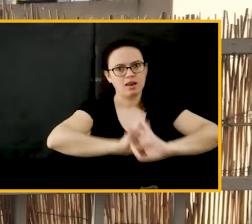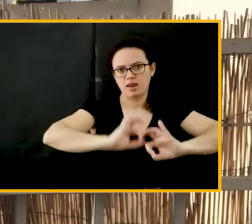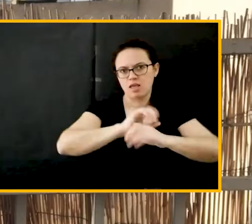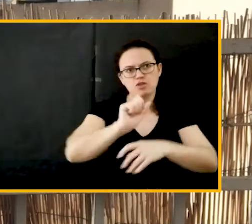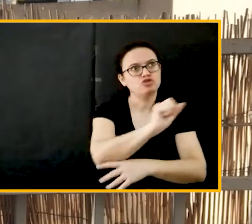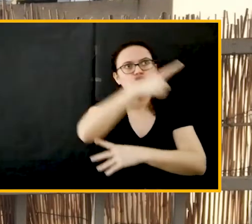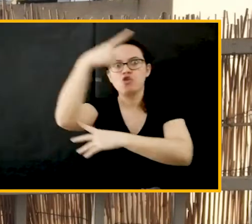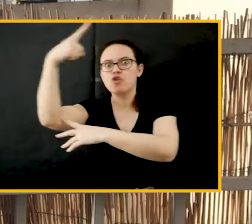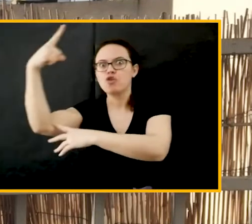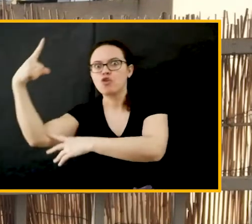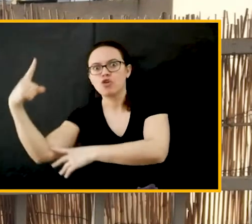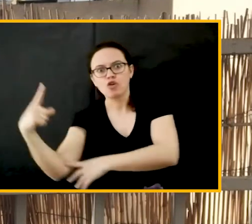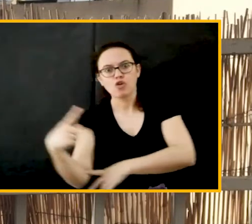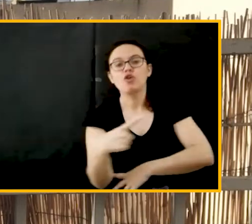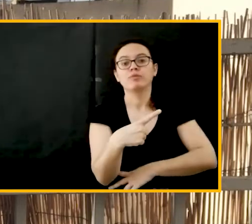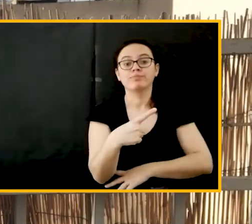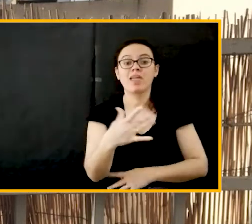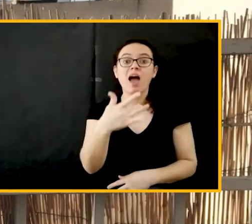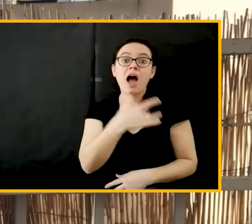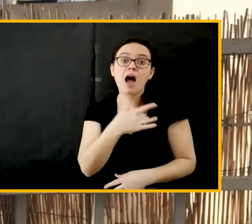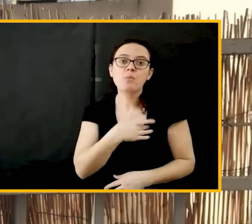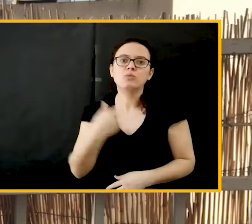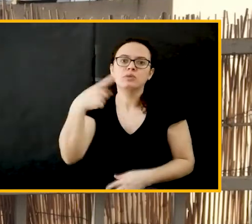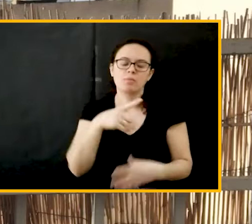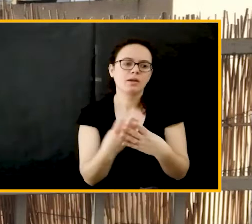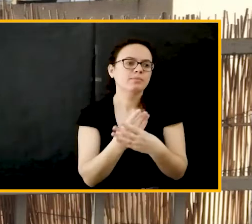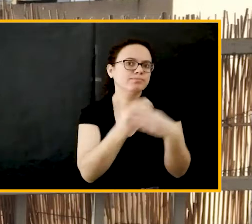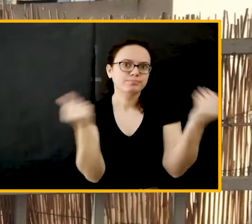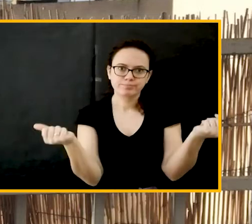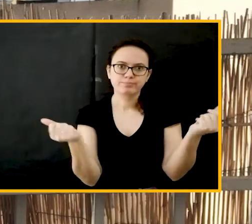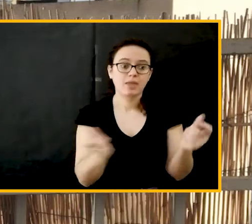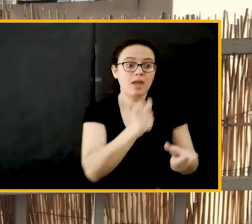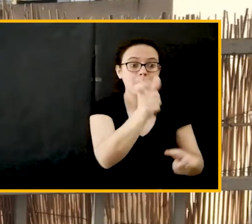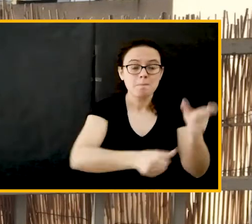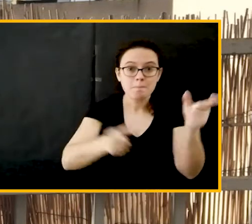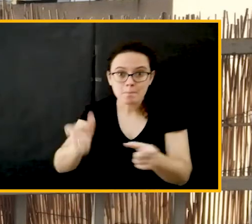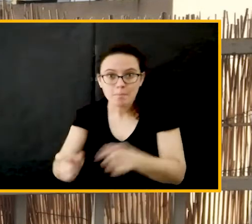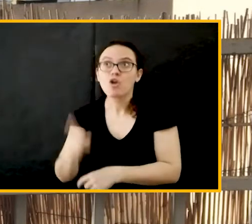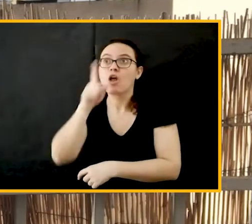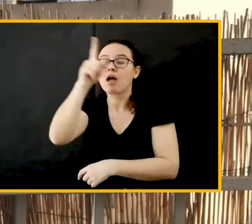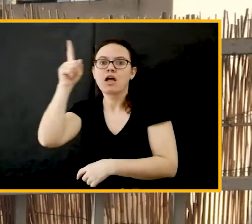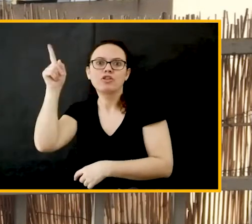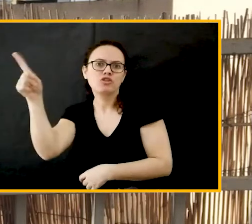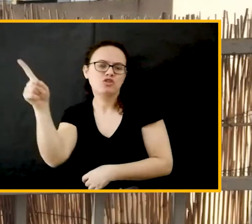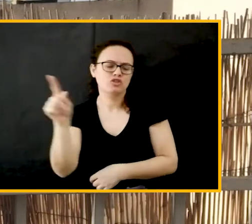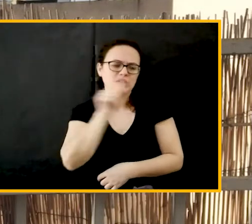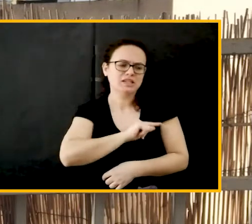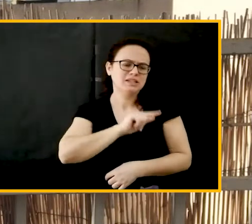no había espacio tampoco para los enamorados. Y las personas y los dioses vagaban por el mundo chamuscados y sin